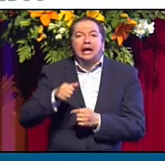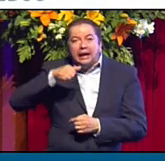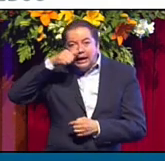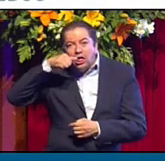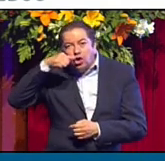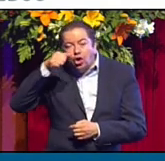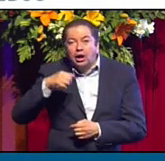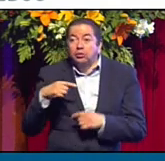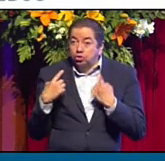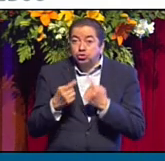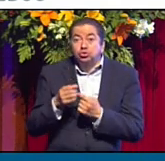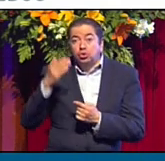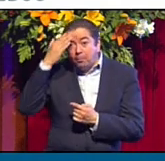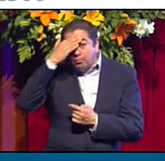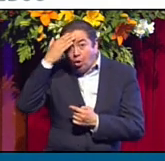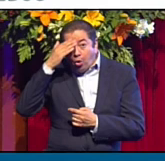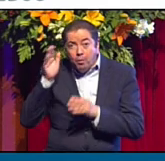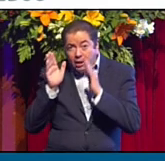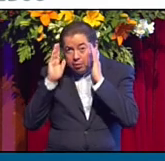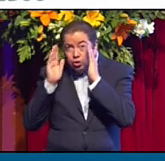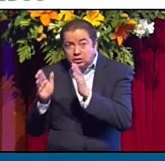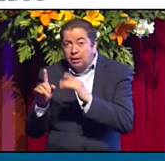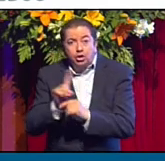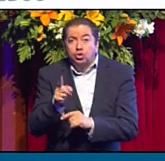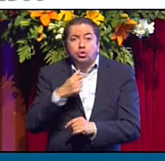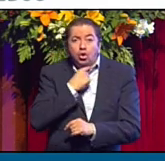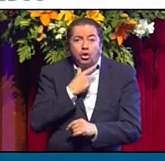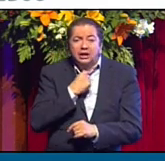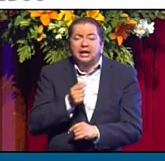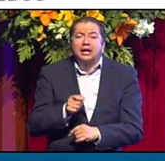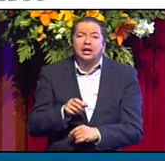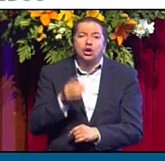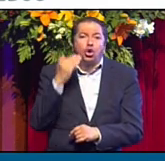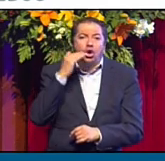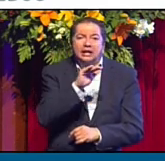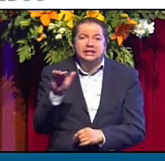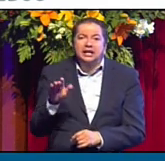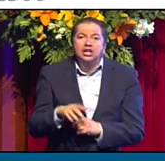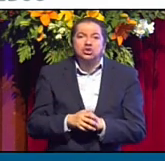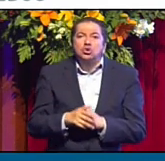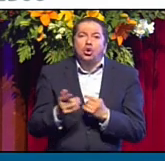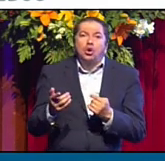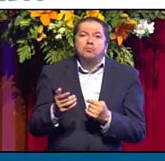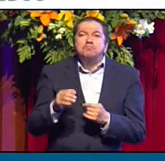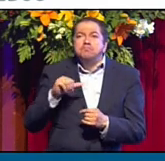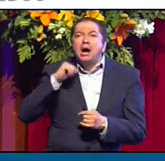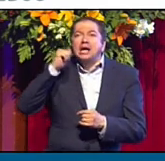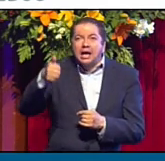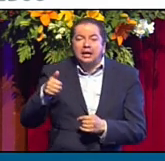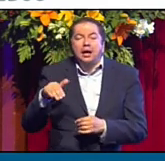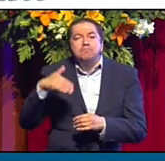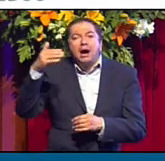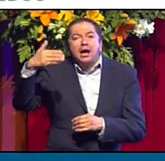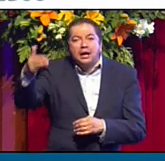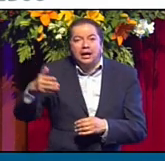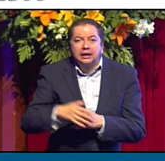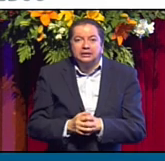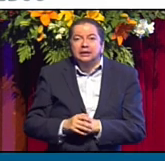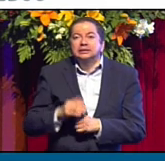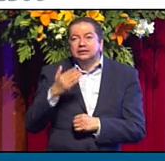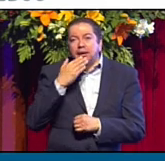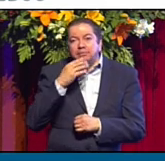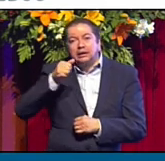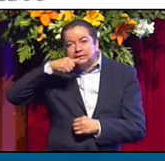droga. Todos estamos preocupados de ese. No queremos que nuestros niños del liceo el día de mañana vayan a caer en eso. Por eso estamos preocupados y